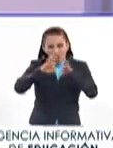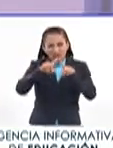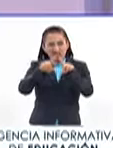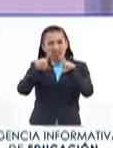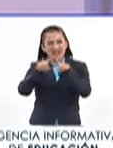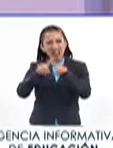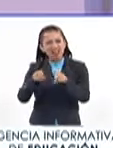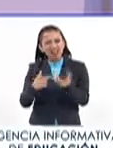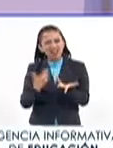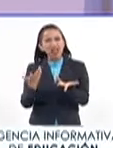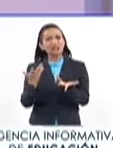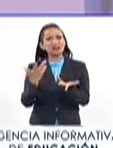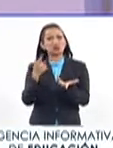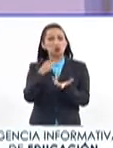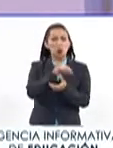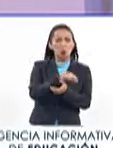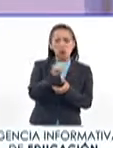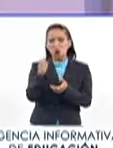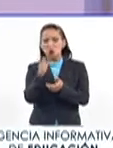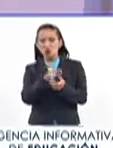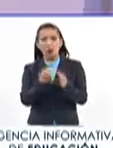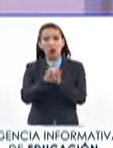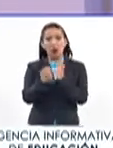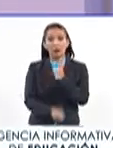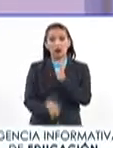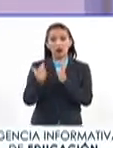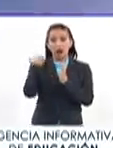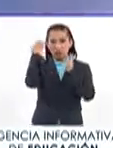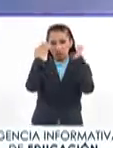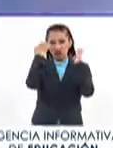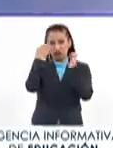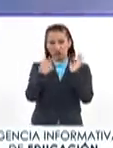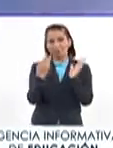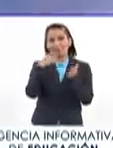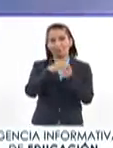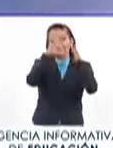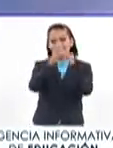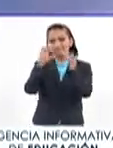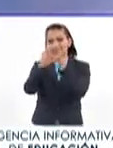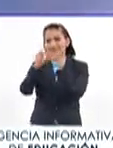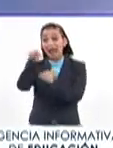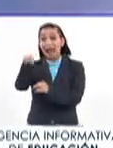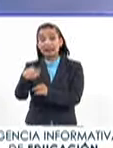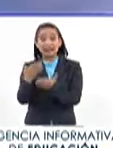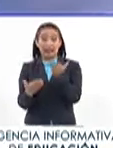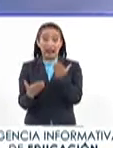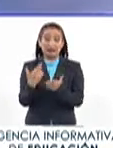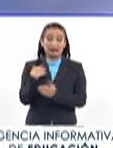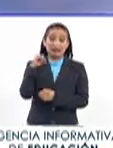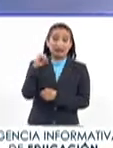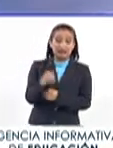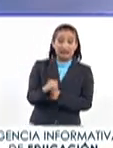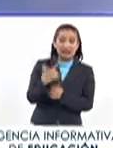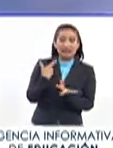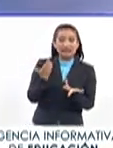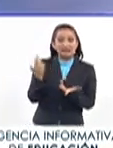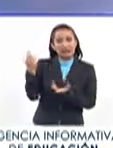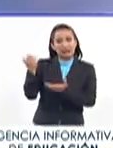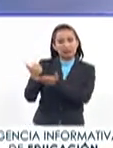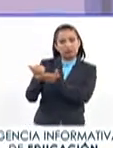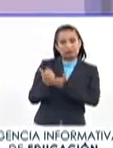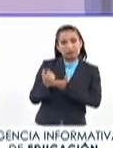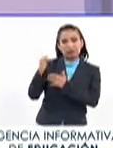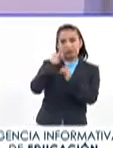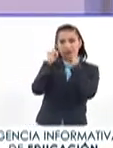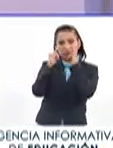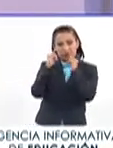diferentes son de una de otra, o, por ejemplo, las exposiciones que tenemos que dar. Hay ocasiones en que sí prescindimos